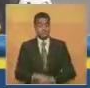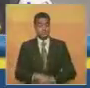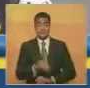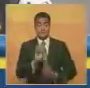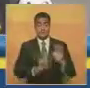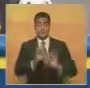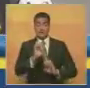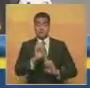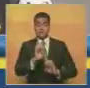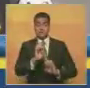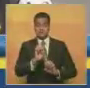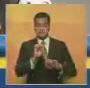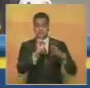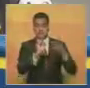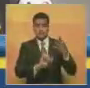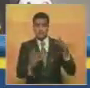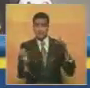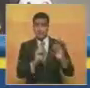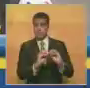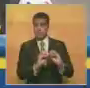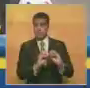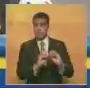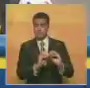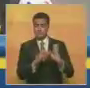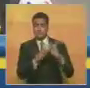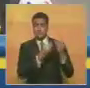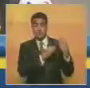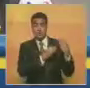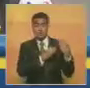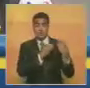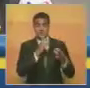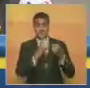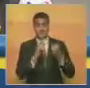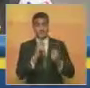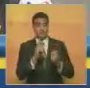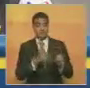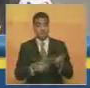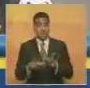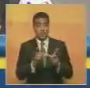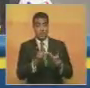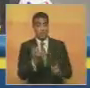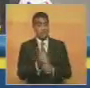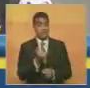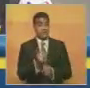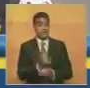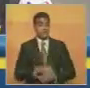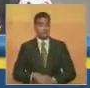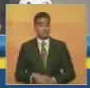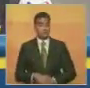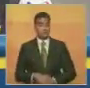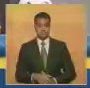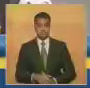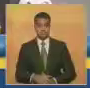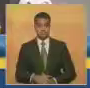analizada, evaluada y acordada por los representantes de los distintos sectores de trabajadores, los empleadores